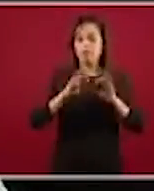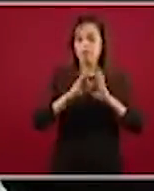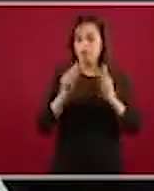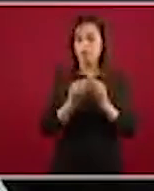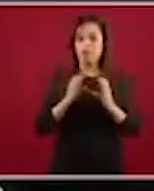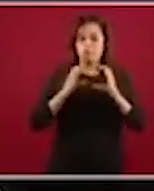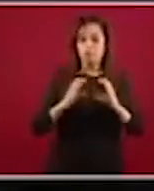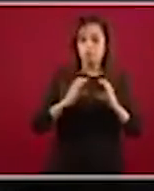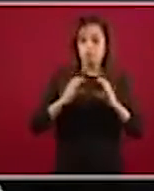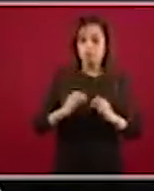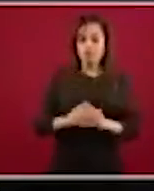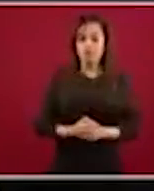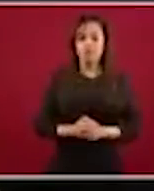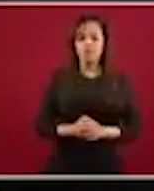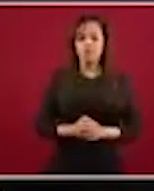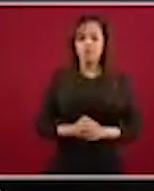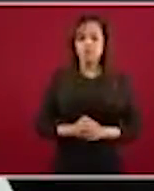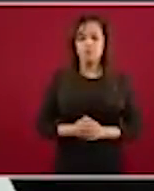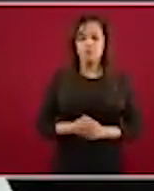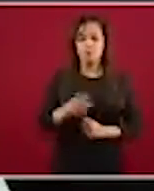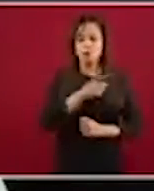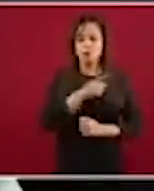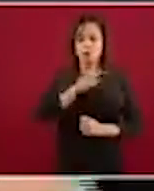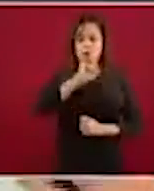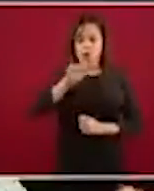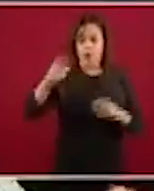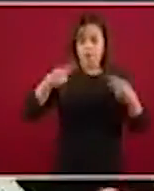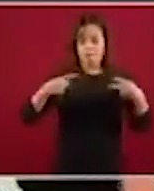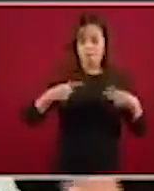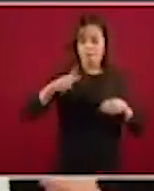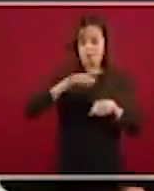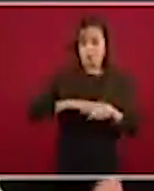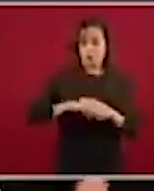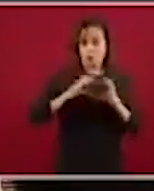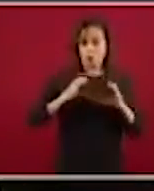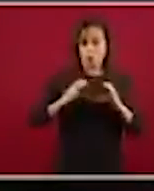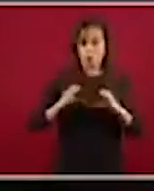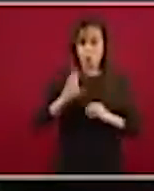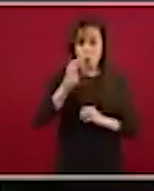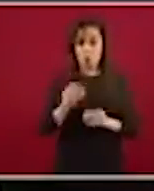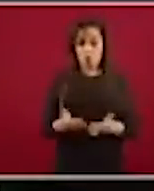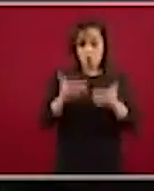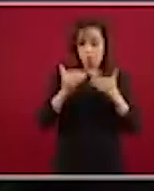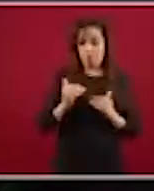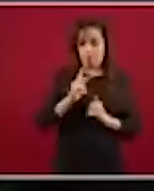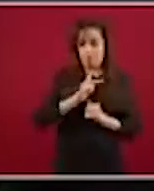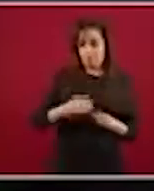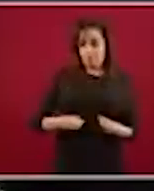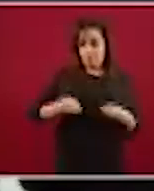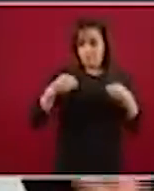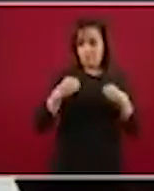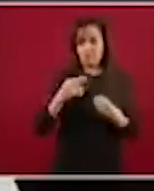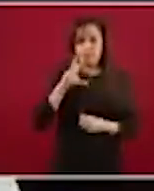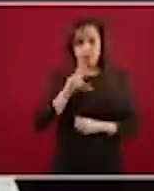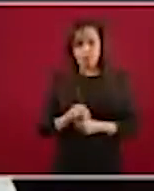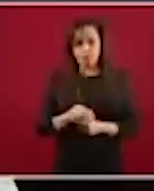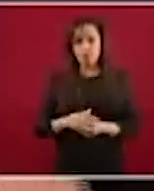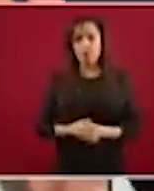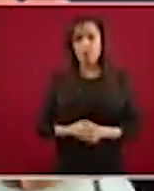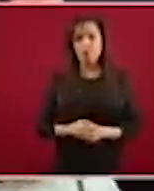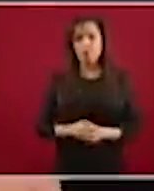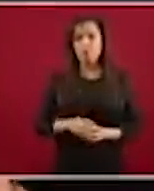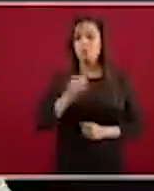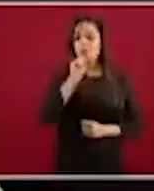es nuestra última oportunidad de frenar más no de eliminar la transmisión de este virus no es posible evitar la